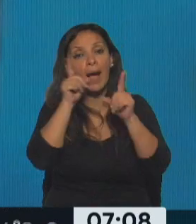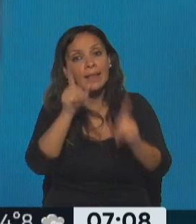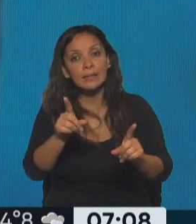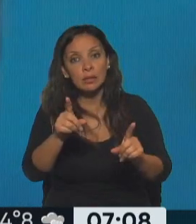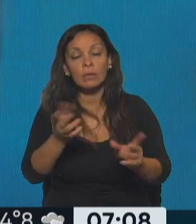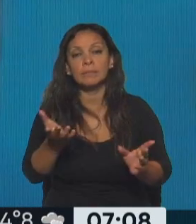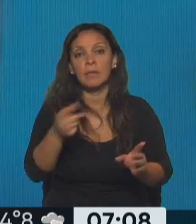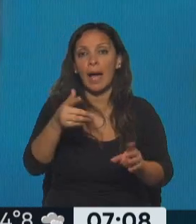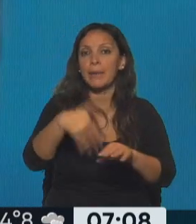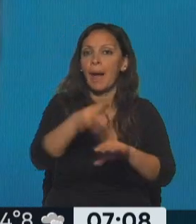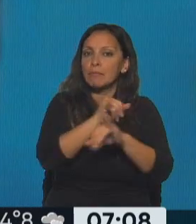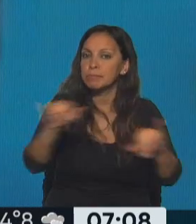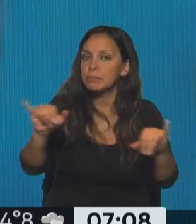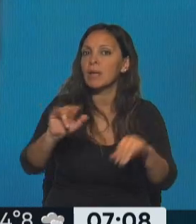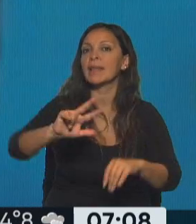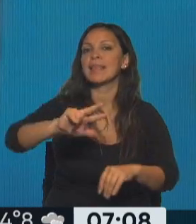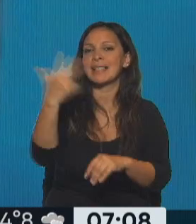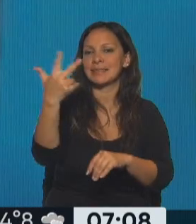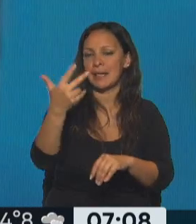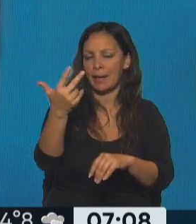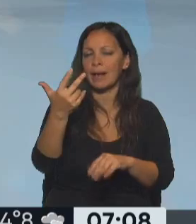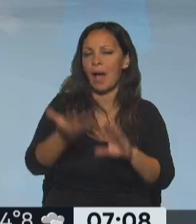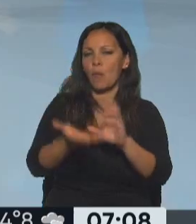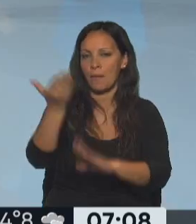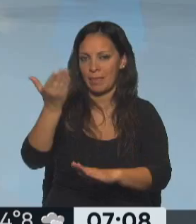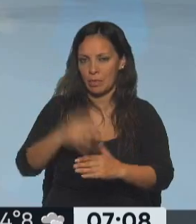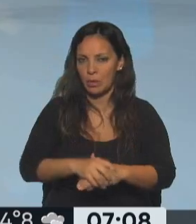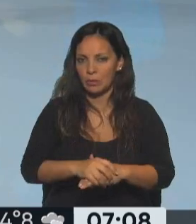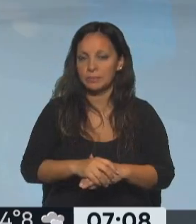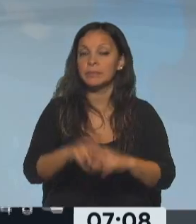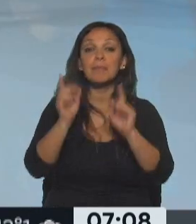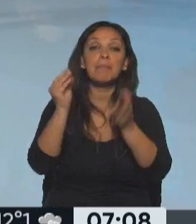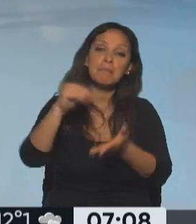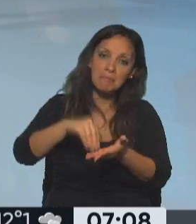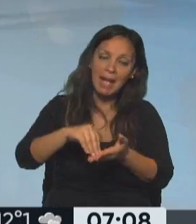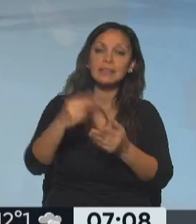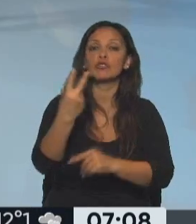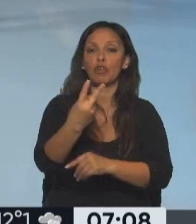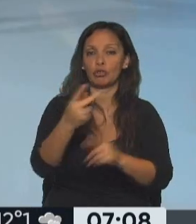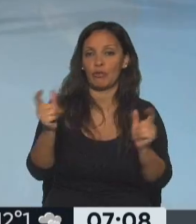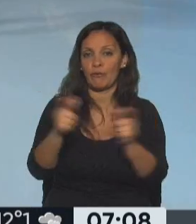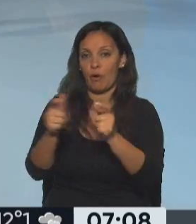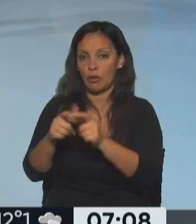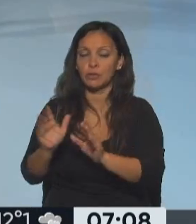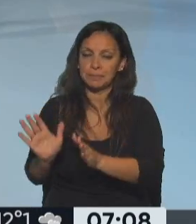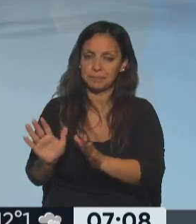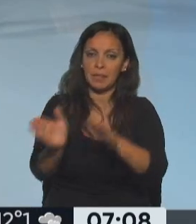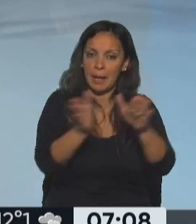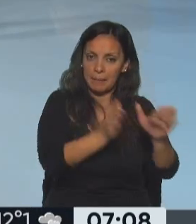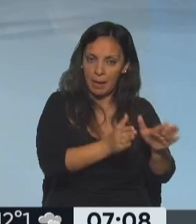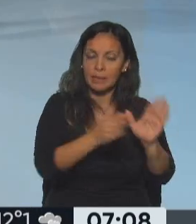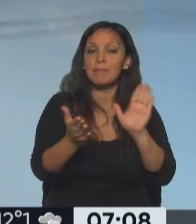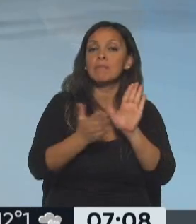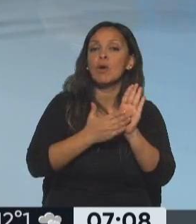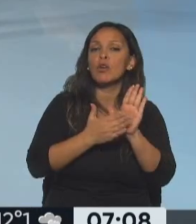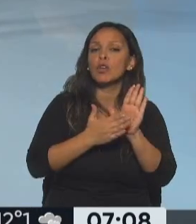dar a conocer el tercer aumento para este año. Y además se suman los 2 bonos que te decía recién. Por otro lado, el monotributo productivo para